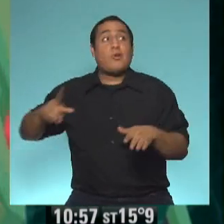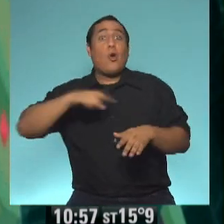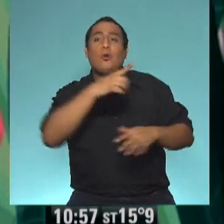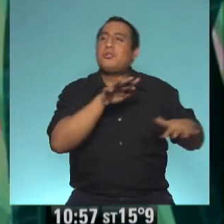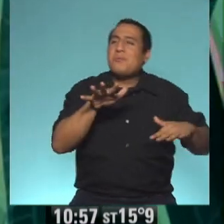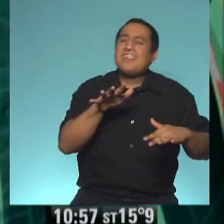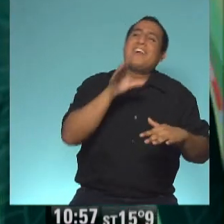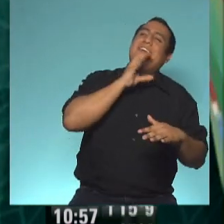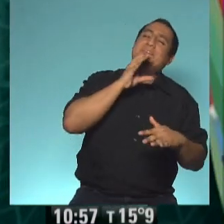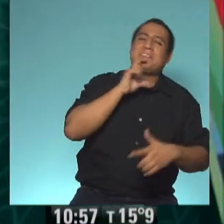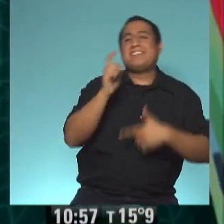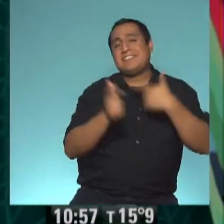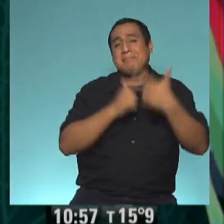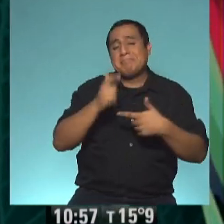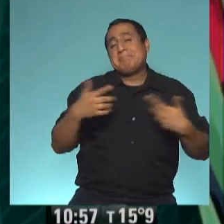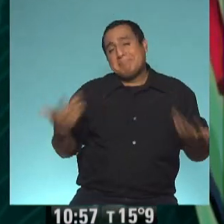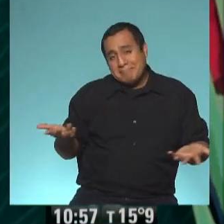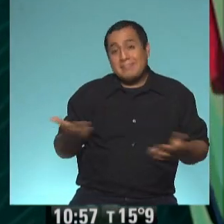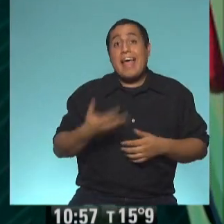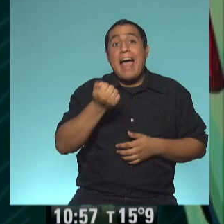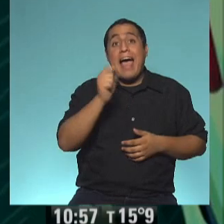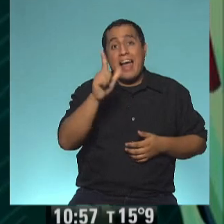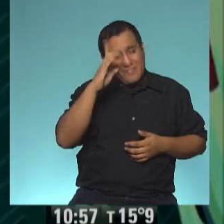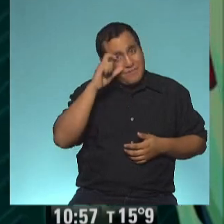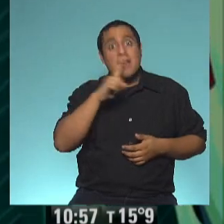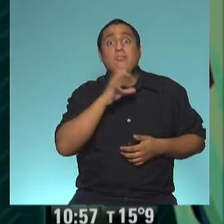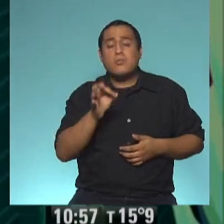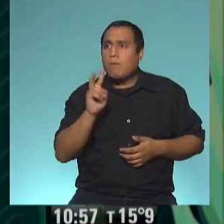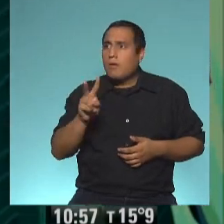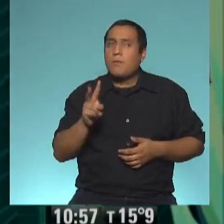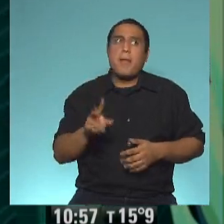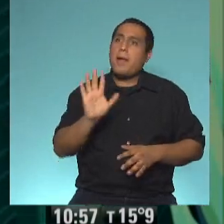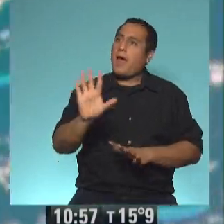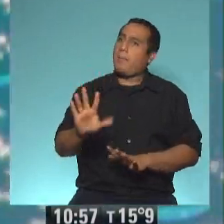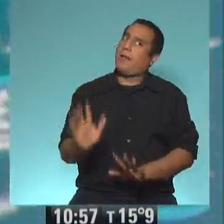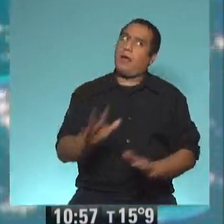otros tantos que hasta alberto le dijo que parara de hacerse el story hd